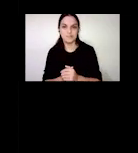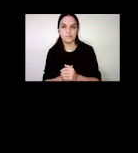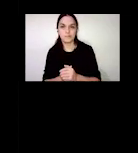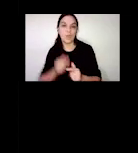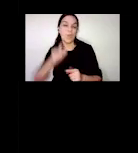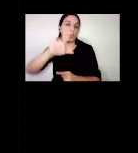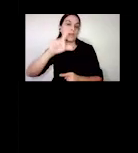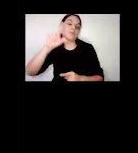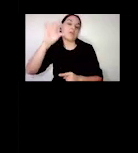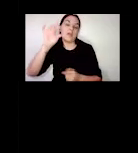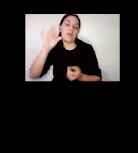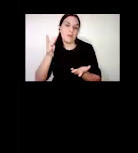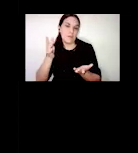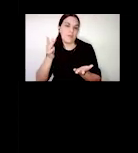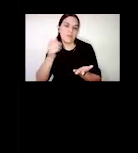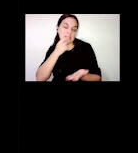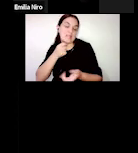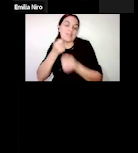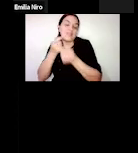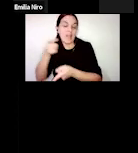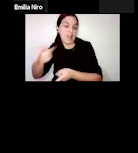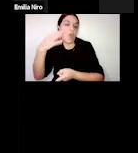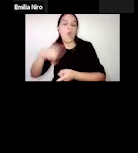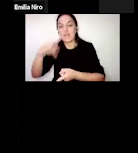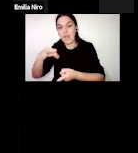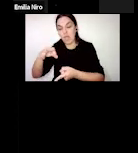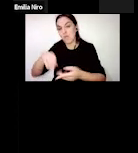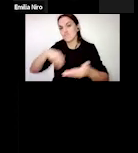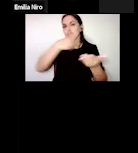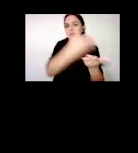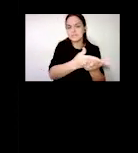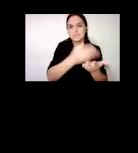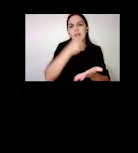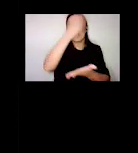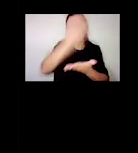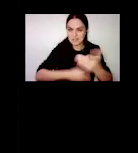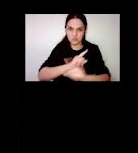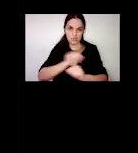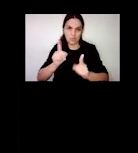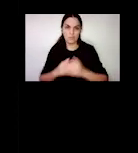otorgan, no estará obligado a presentar esa declaración jurada.